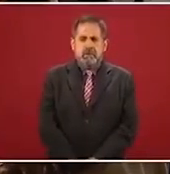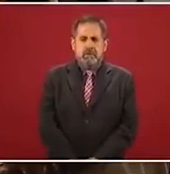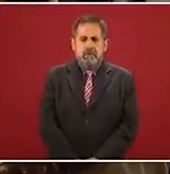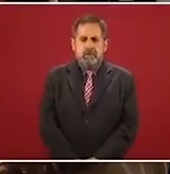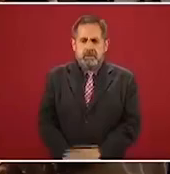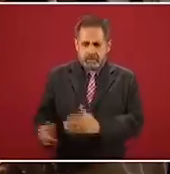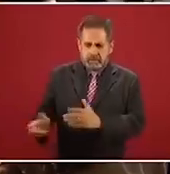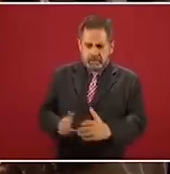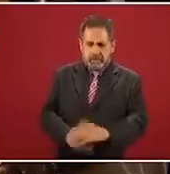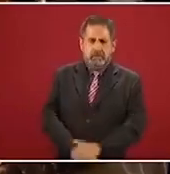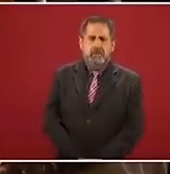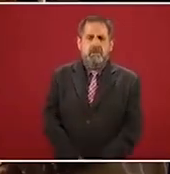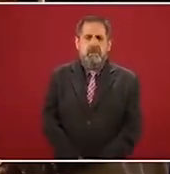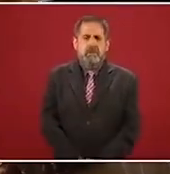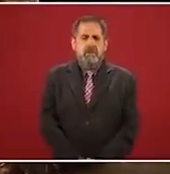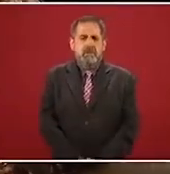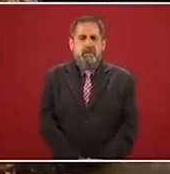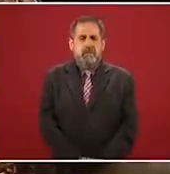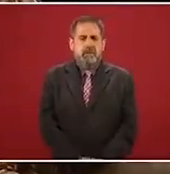Pásale.